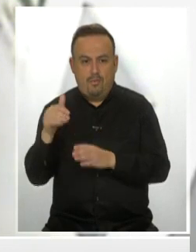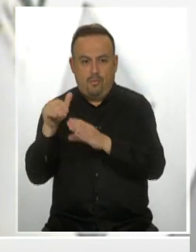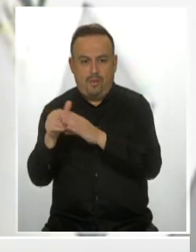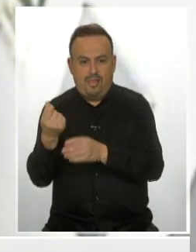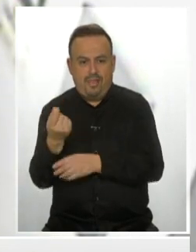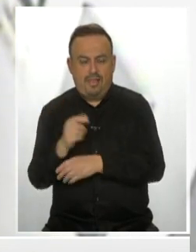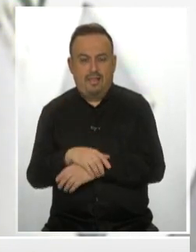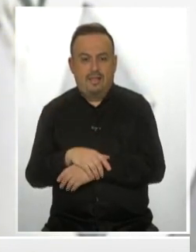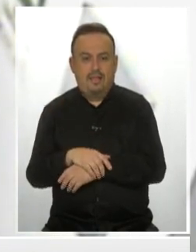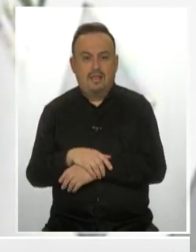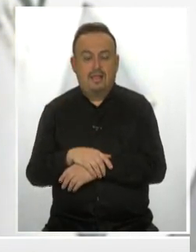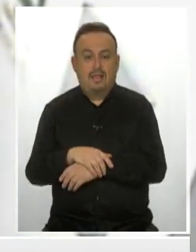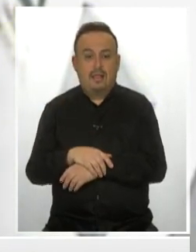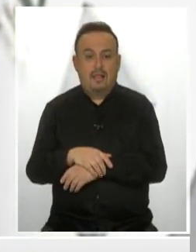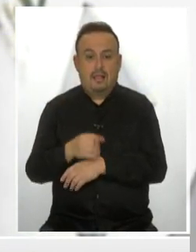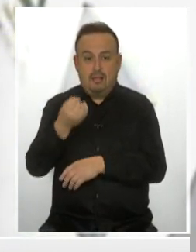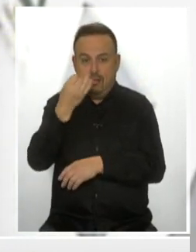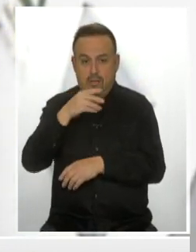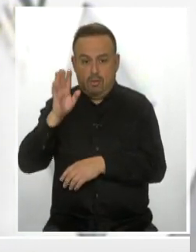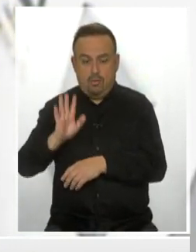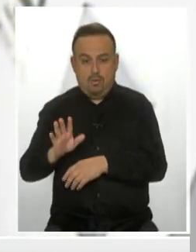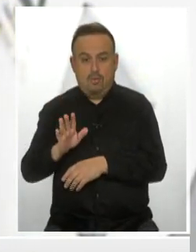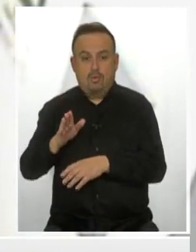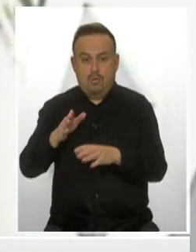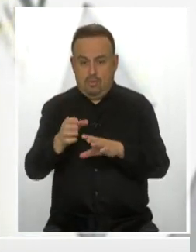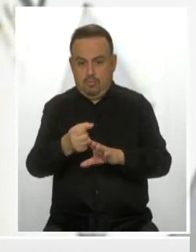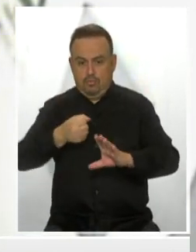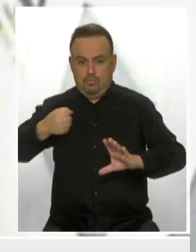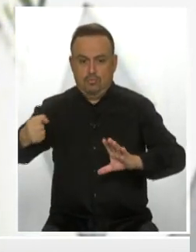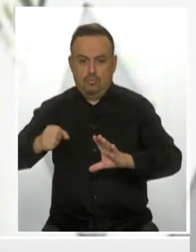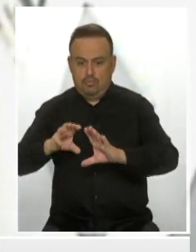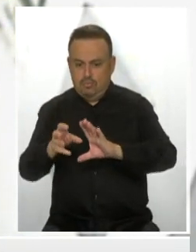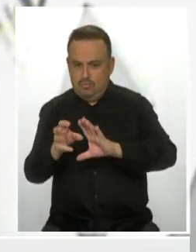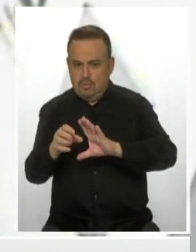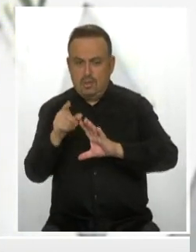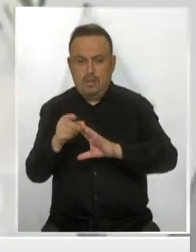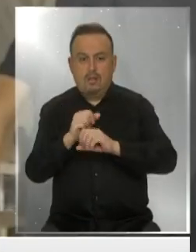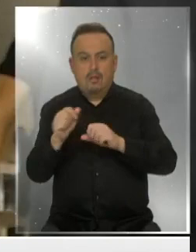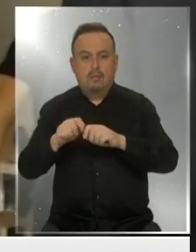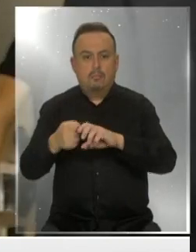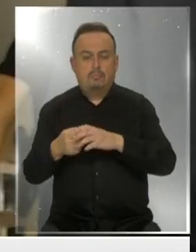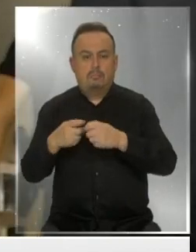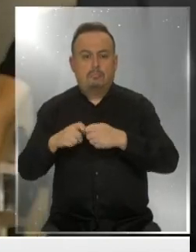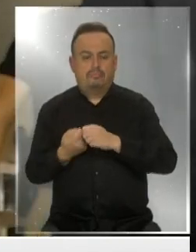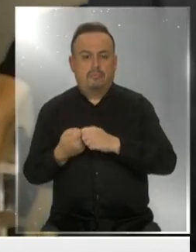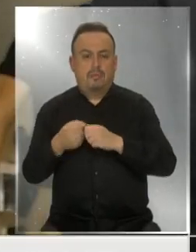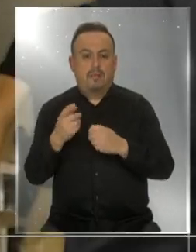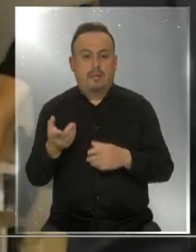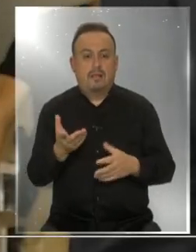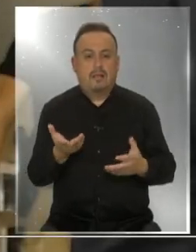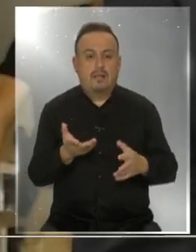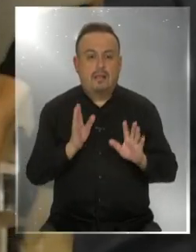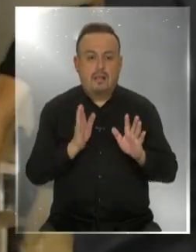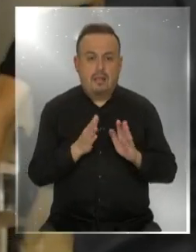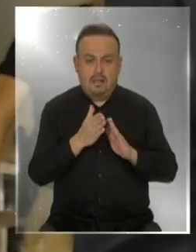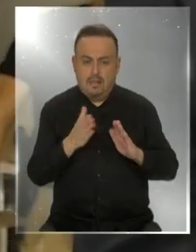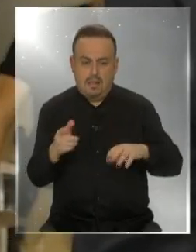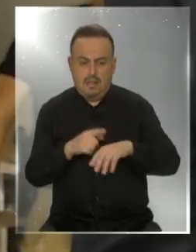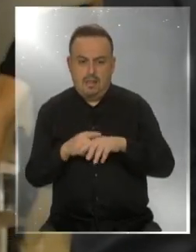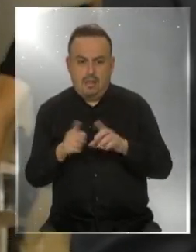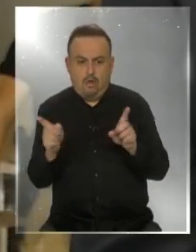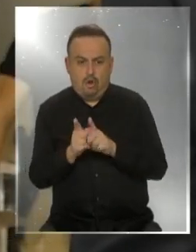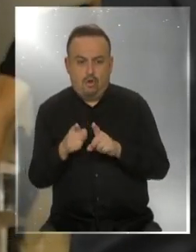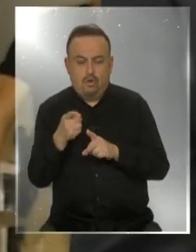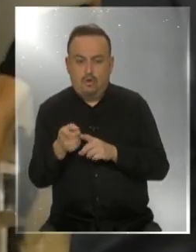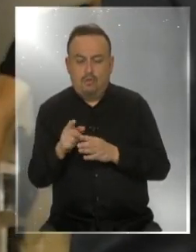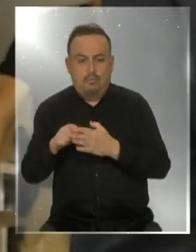accionó con una clave interna el acceso a la bóveda que no lo logró sencillamente porque se le bloqueó porque las claves se bloquean en un lapso pequeño de tiempo